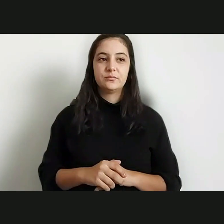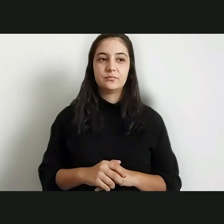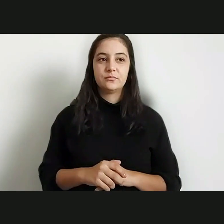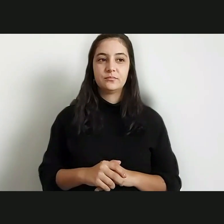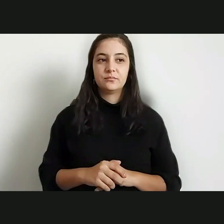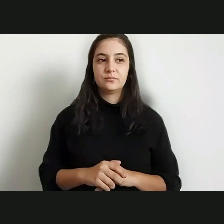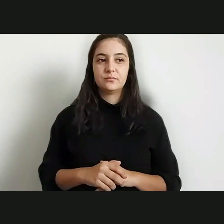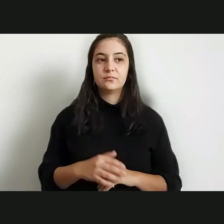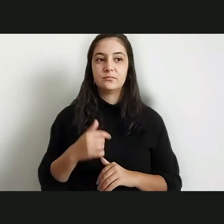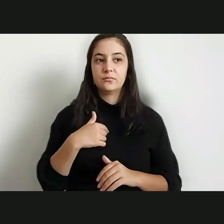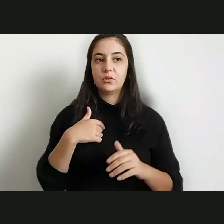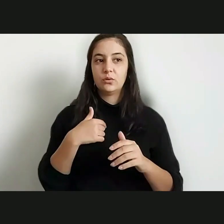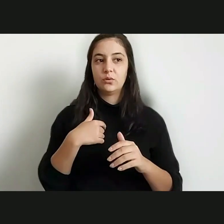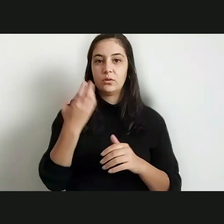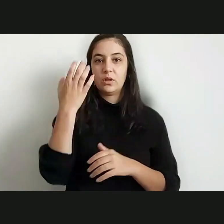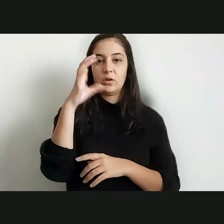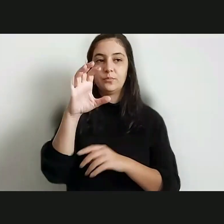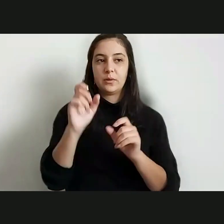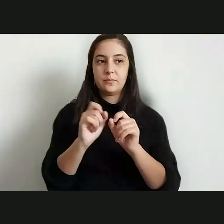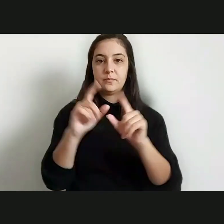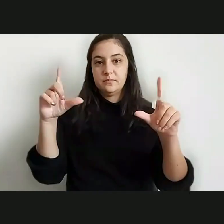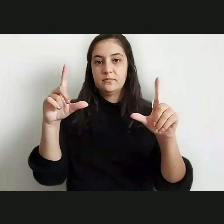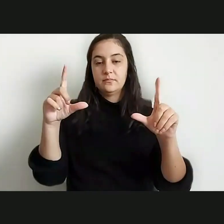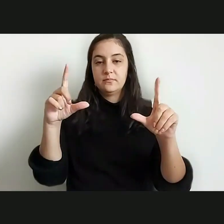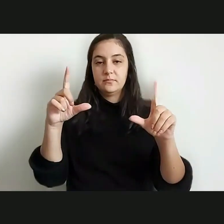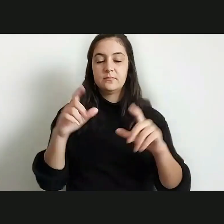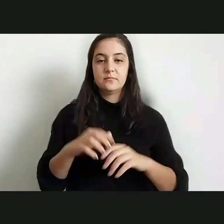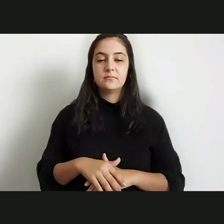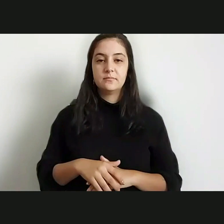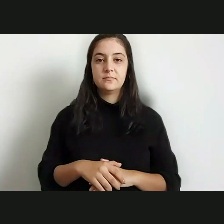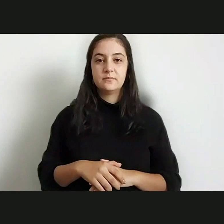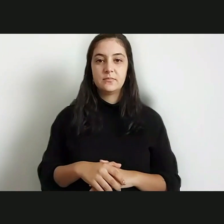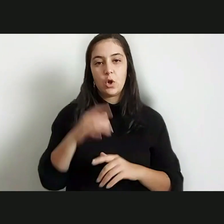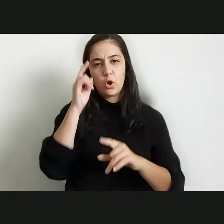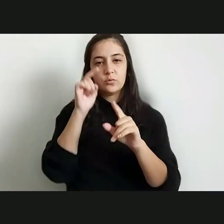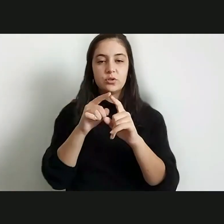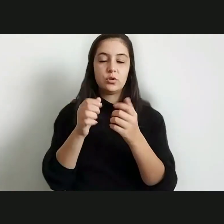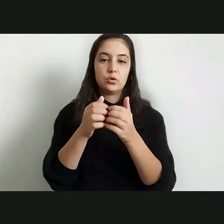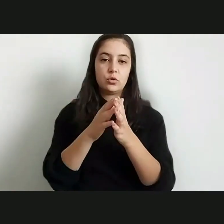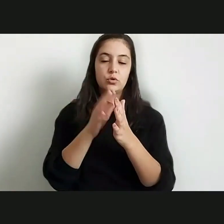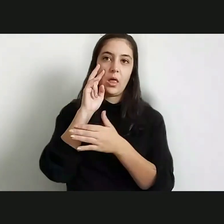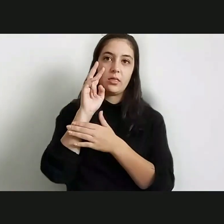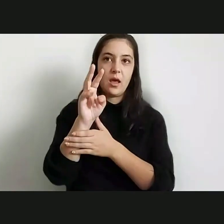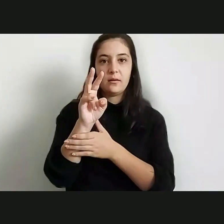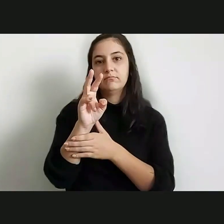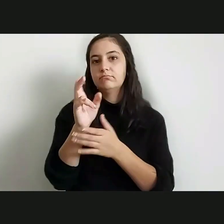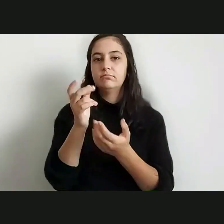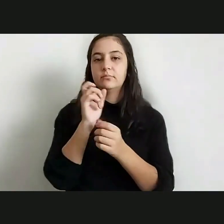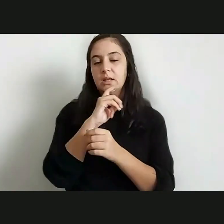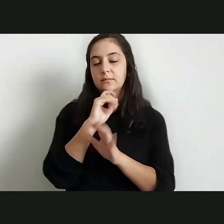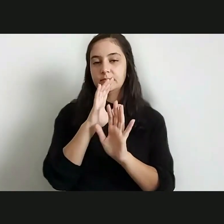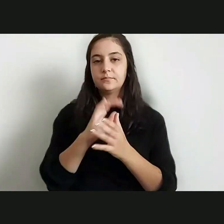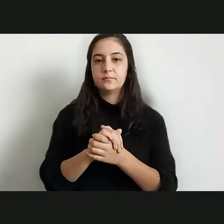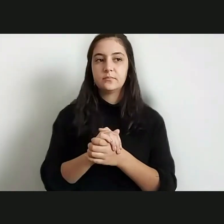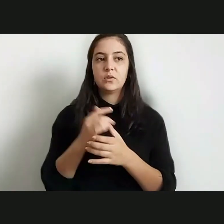Voy a compartir mi ecrán, mi pantalla, para que ustedes puedan observar, mientras les